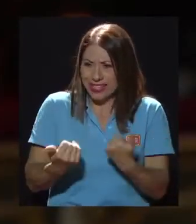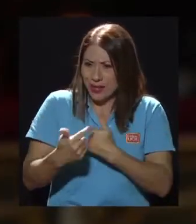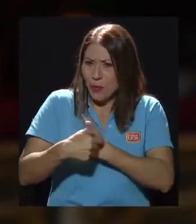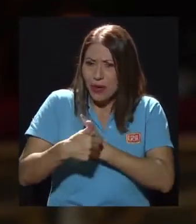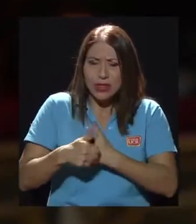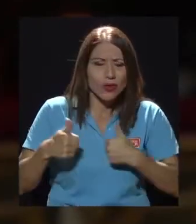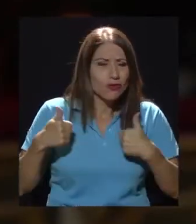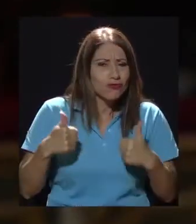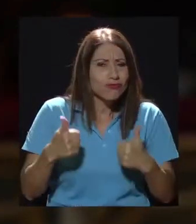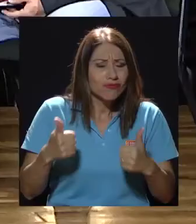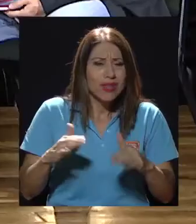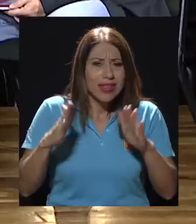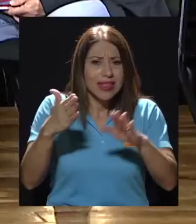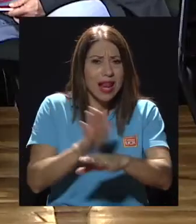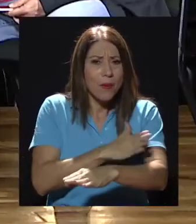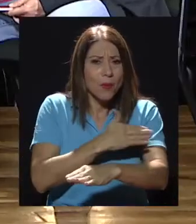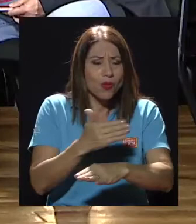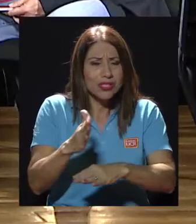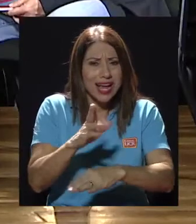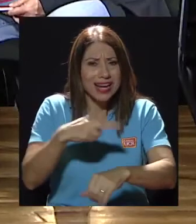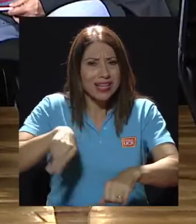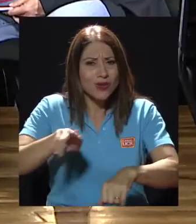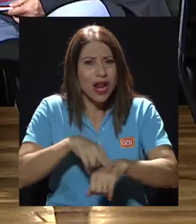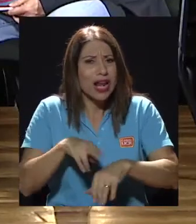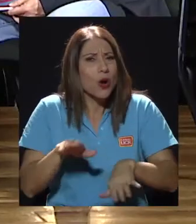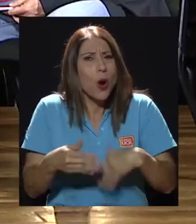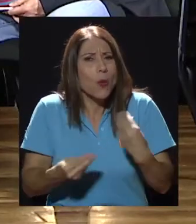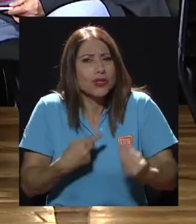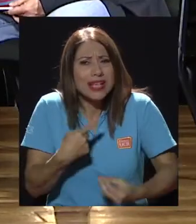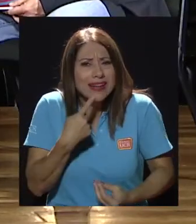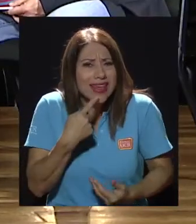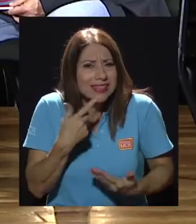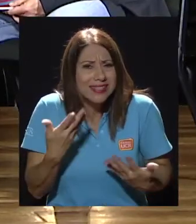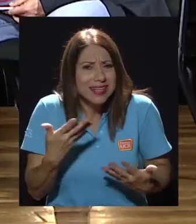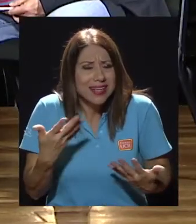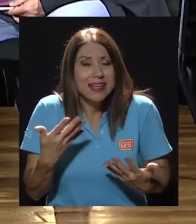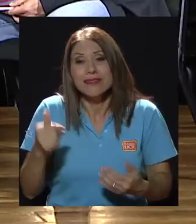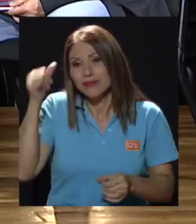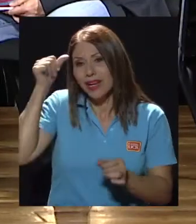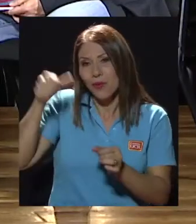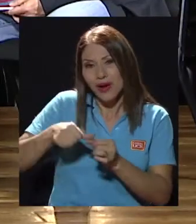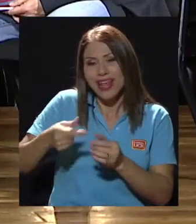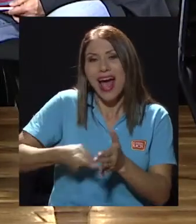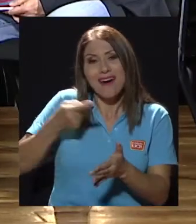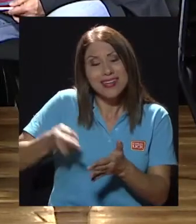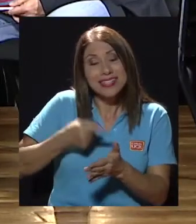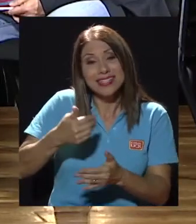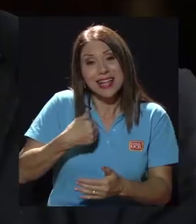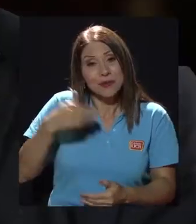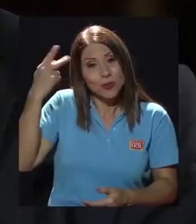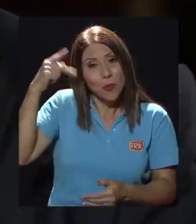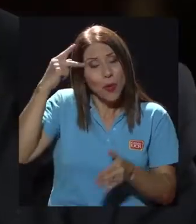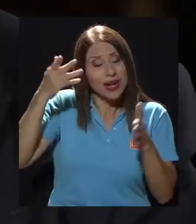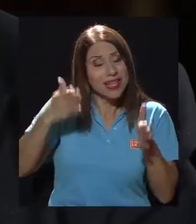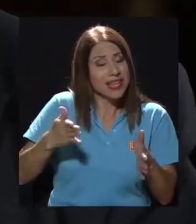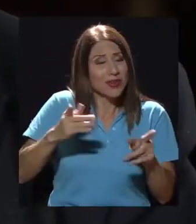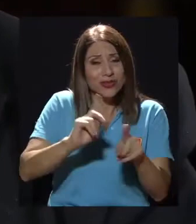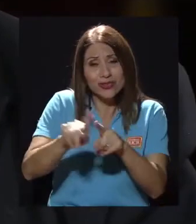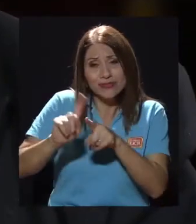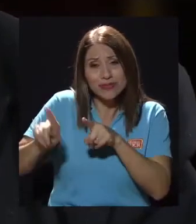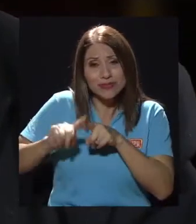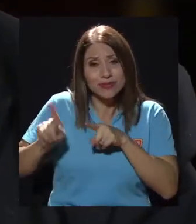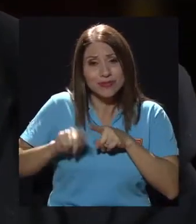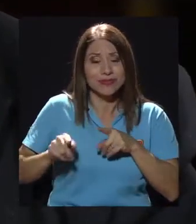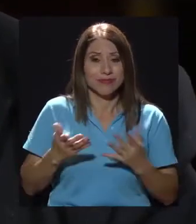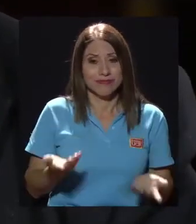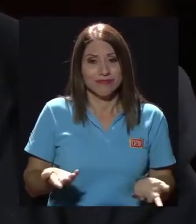quiten? Bueno, pues acuérdese que a veces tenemos políticos de toda clase. Sí, yo no me entiendo. Aquí